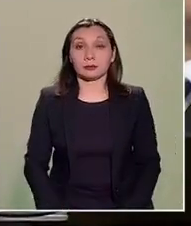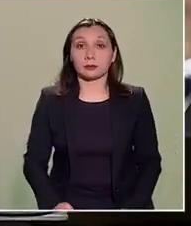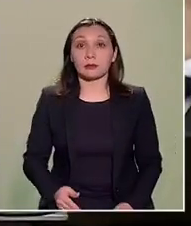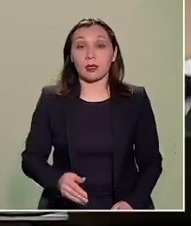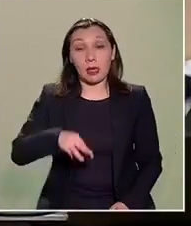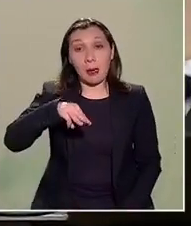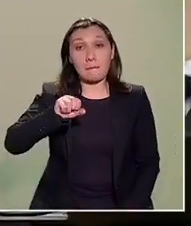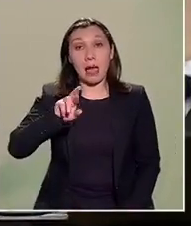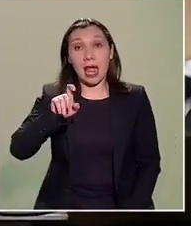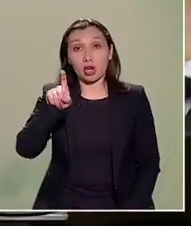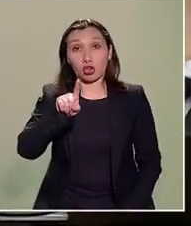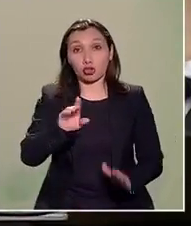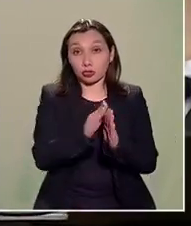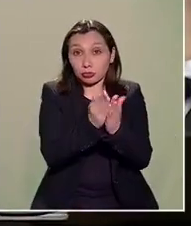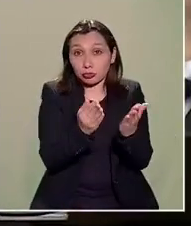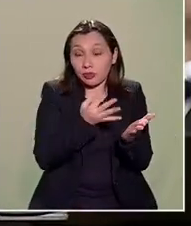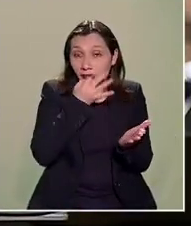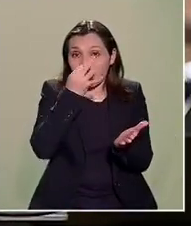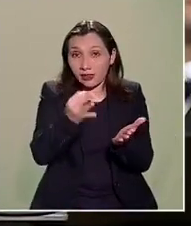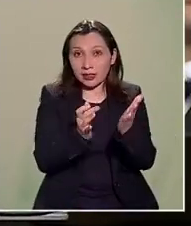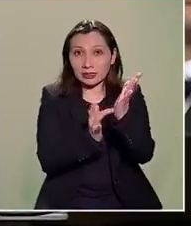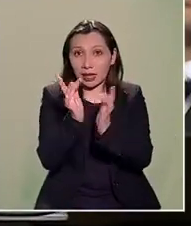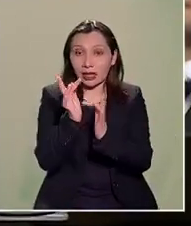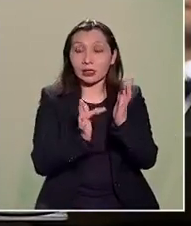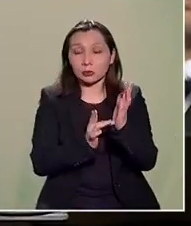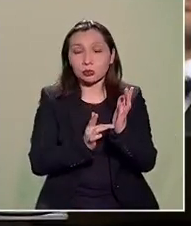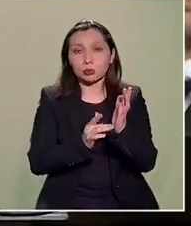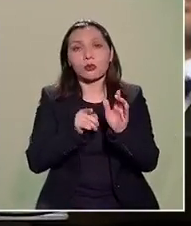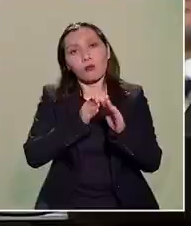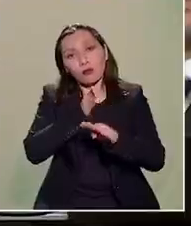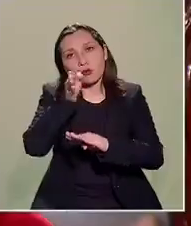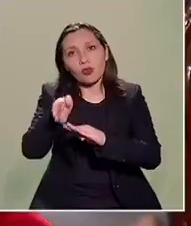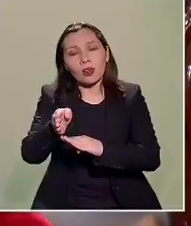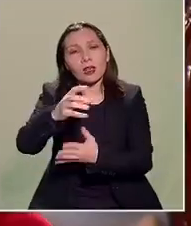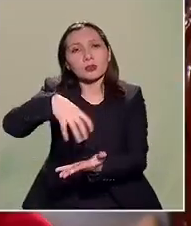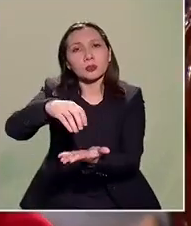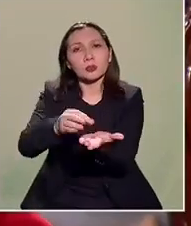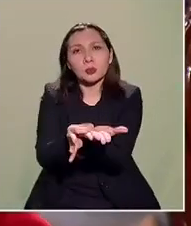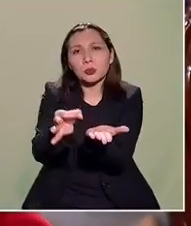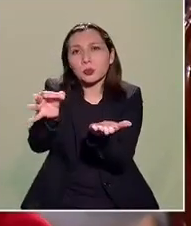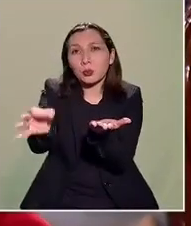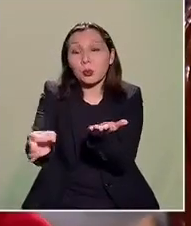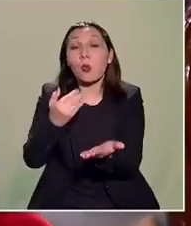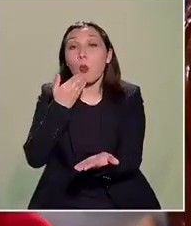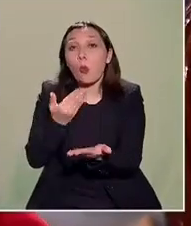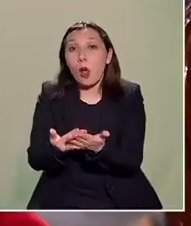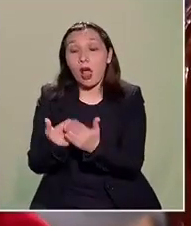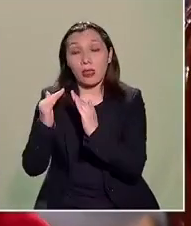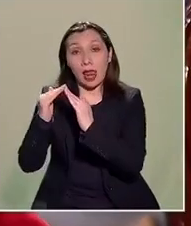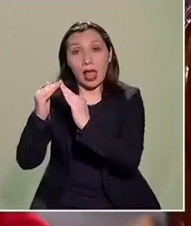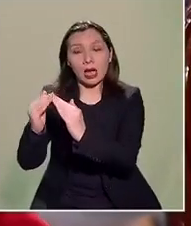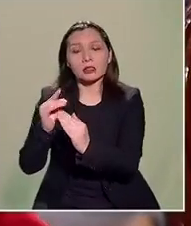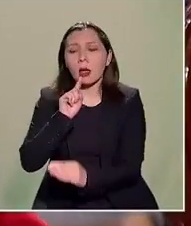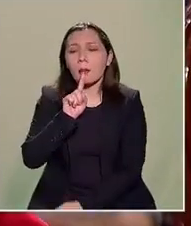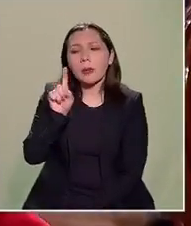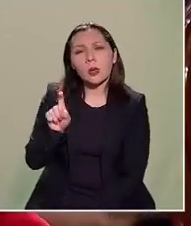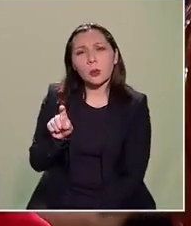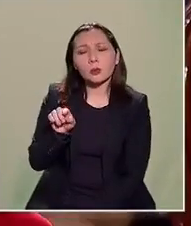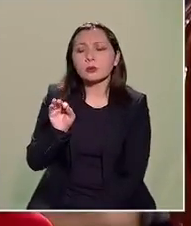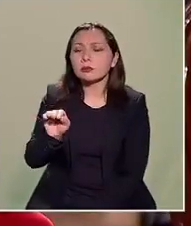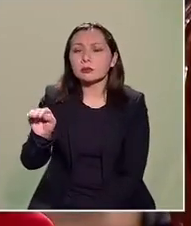apóstol marco nos habla de jesús diciendo y capernaúm y cuando estuvo en casa les pregunto